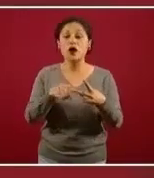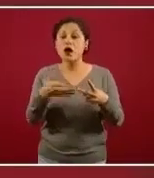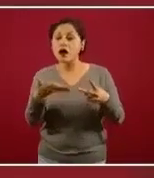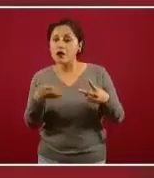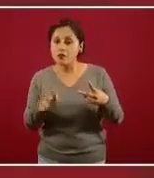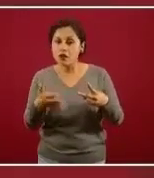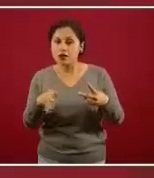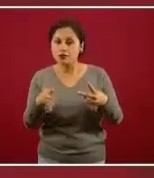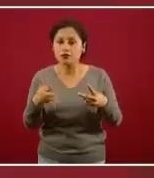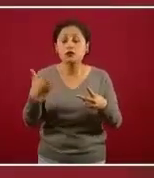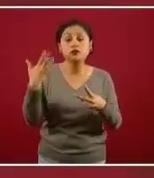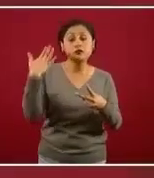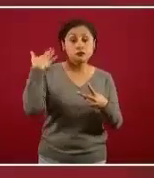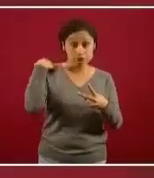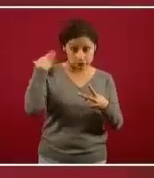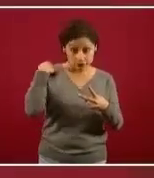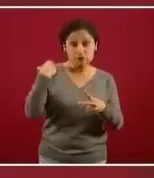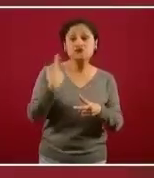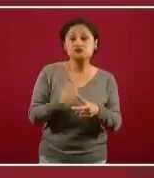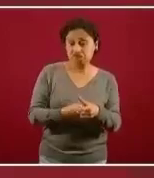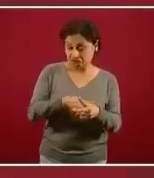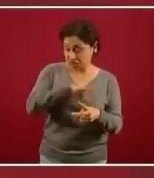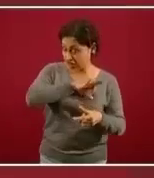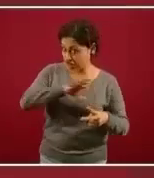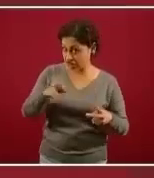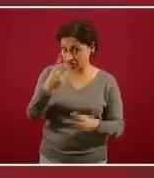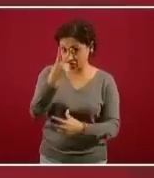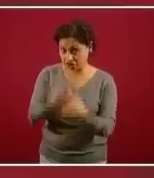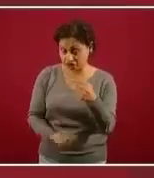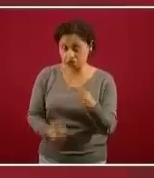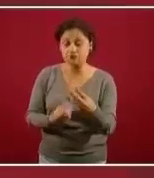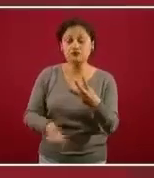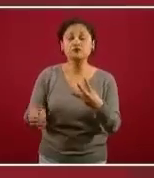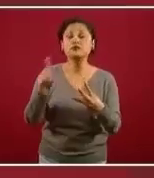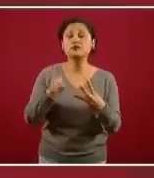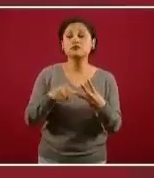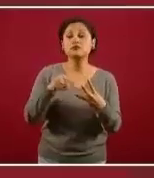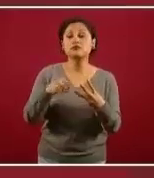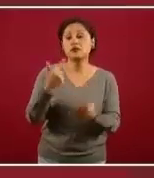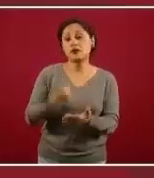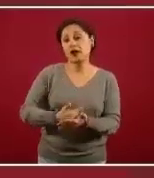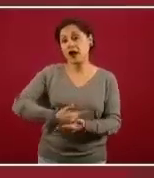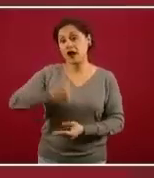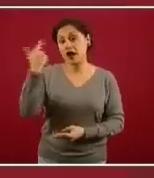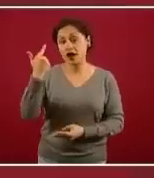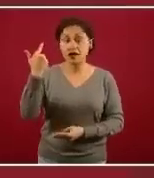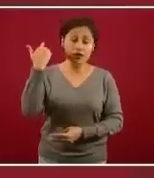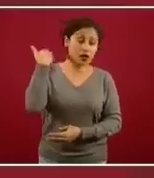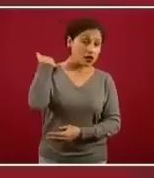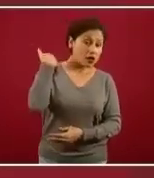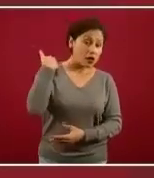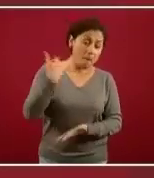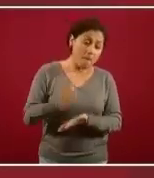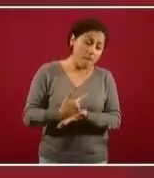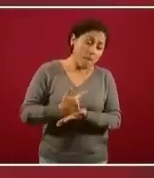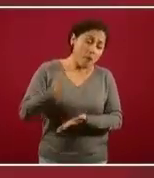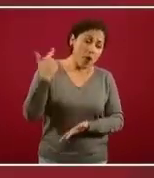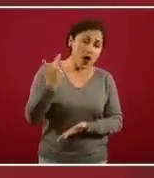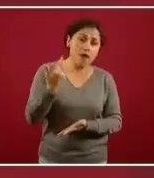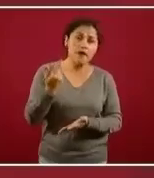ser una inflamación del árbol bronquial, y grave, donde clásicamente hay daño pulmonar agudo y neumonía.